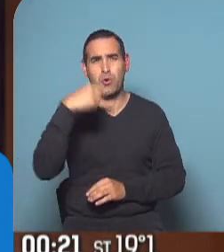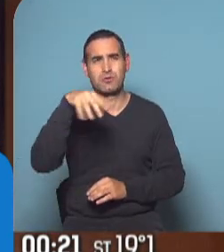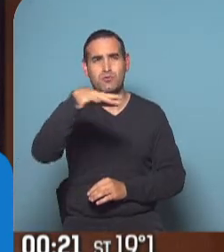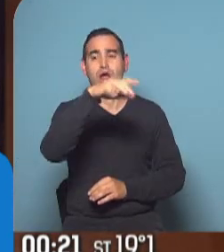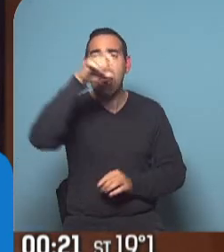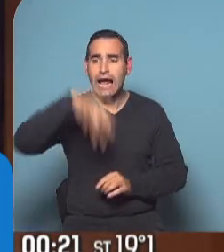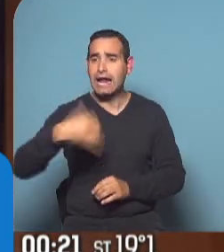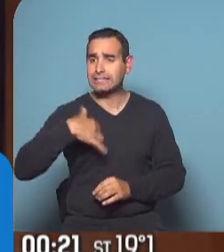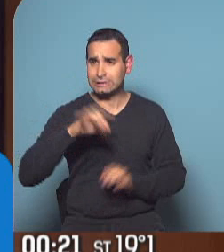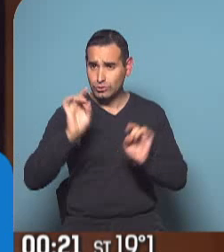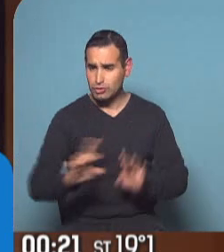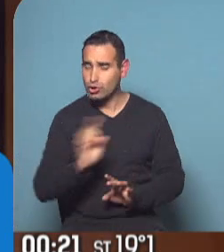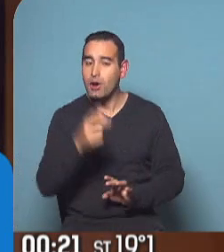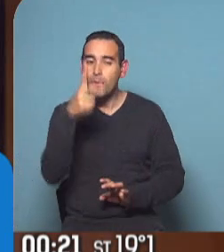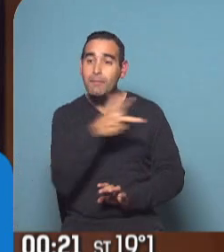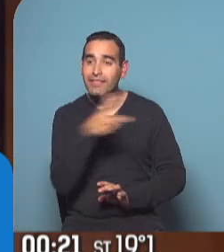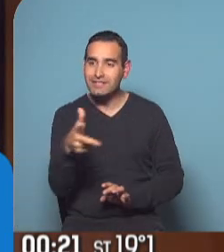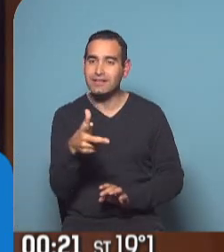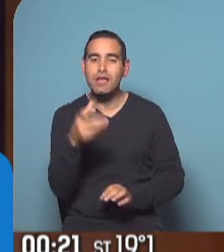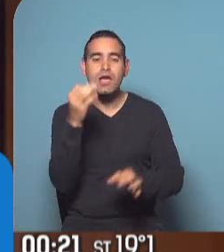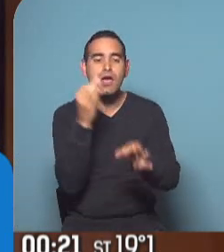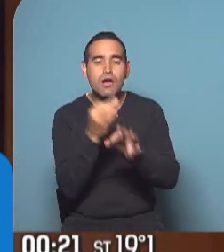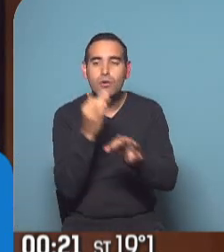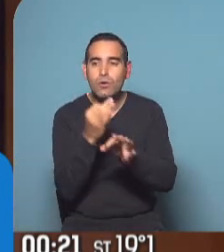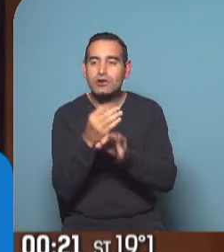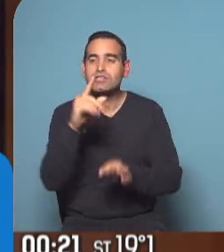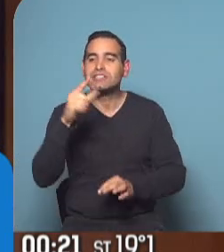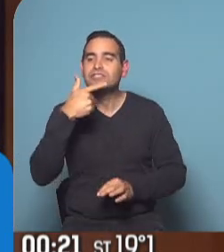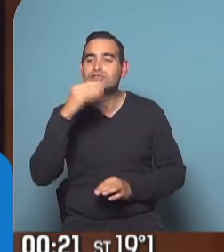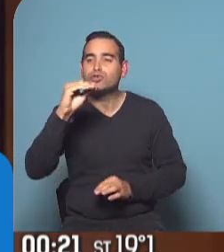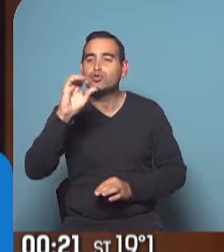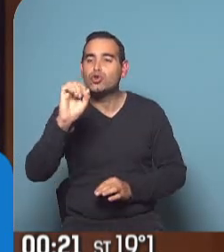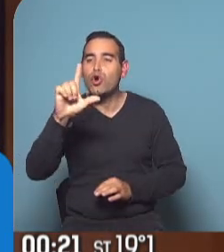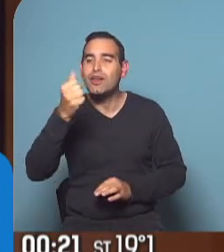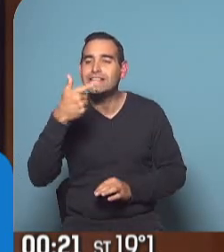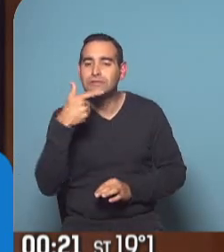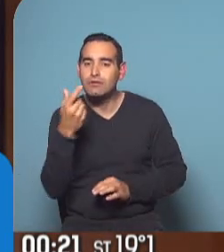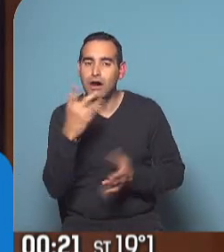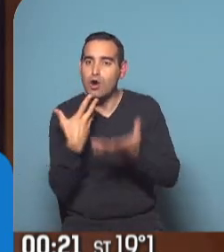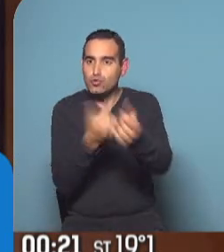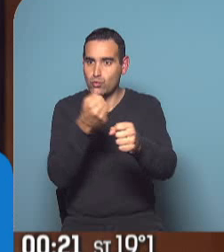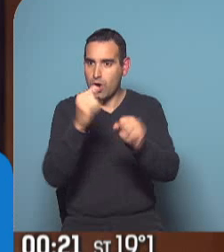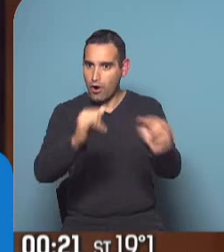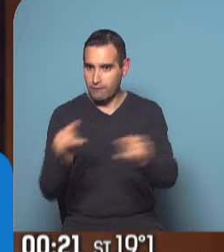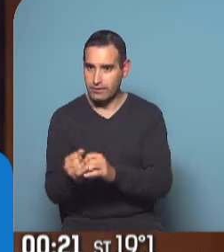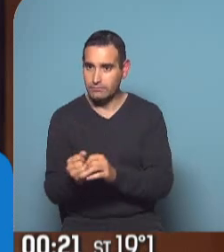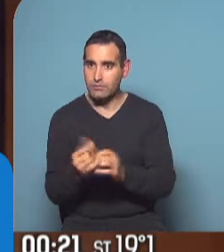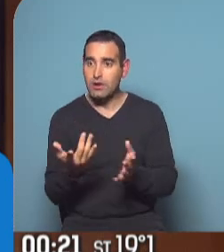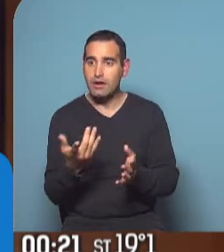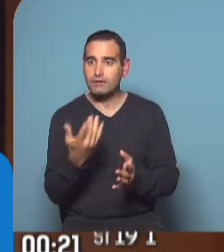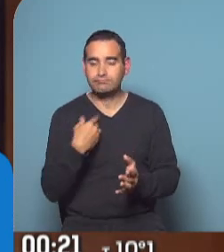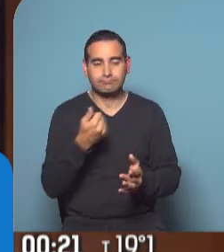argentina pues el papá dice escolar es un salvataje y cuando un chico se está jugando me pregunta de qué religiones